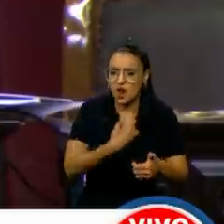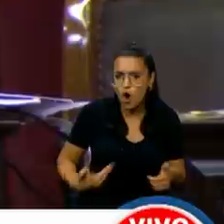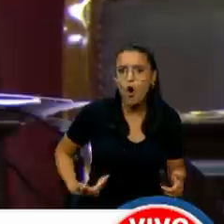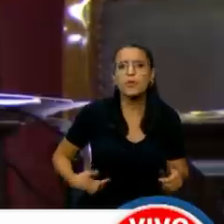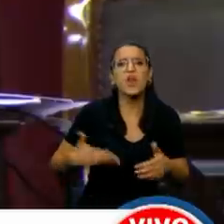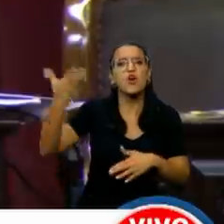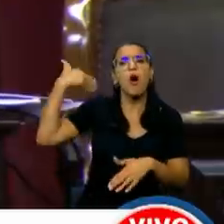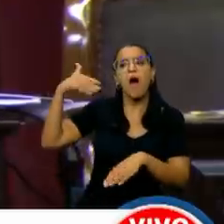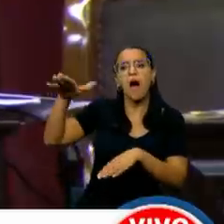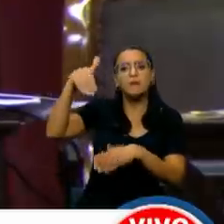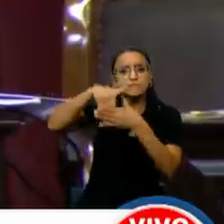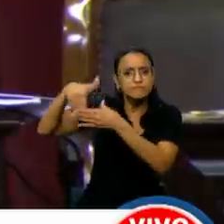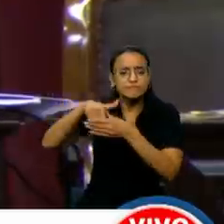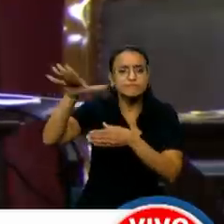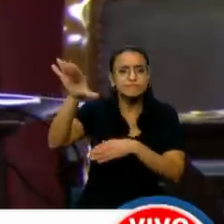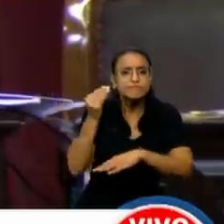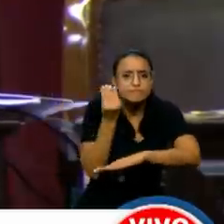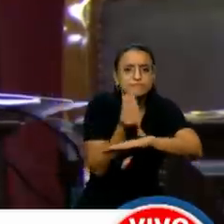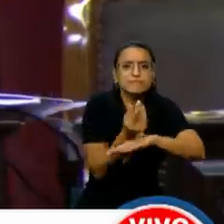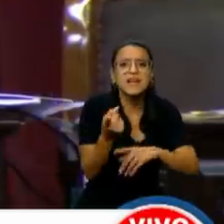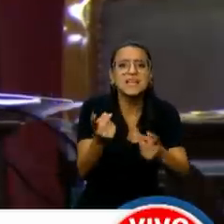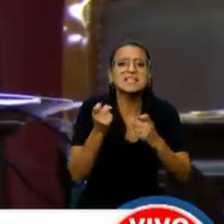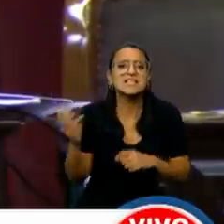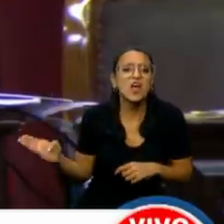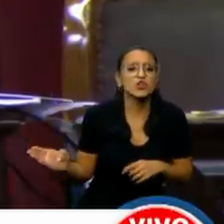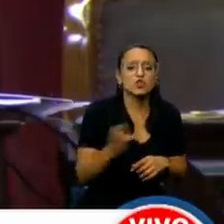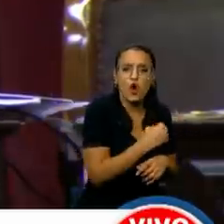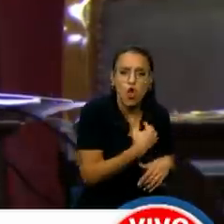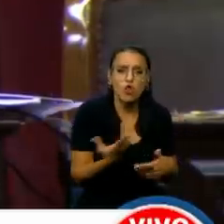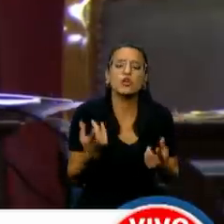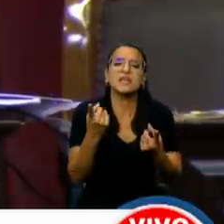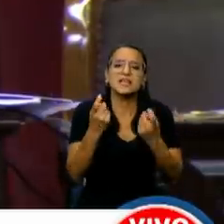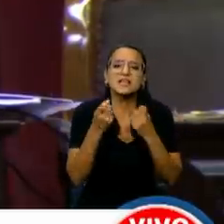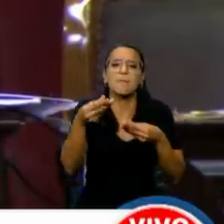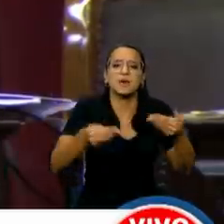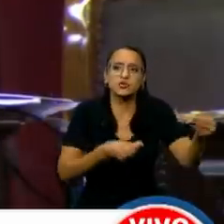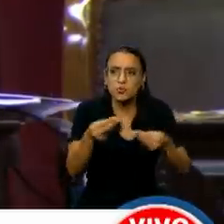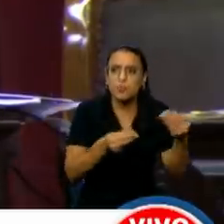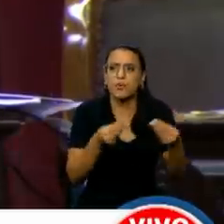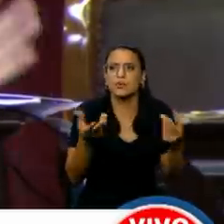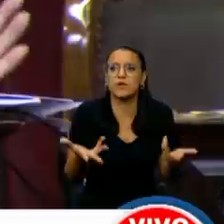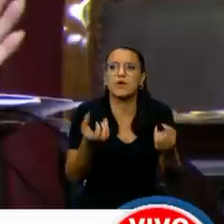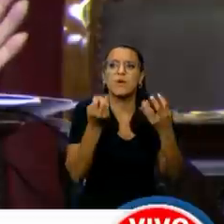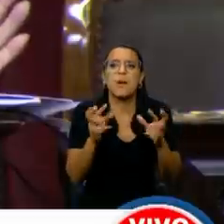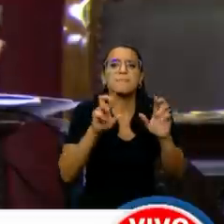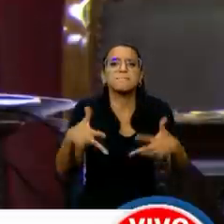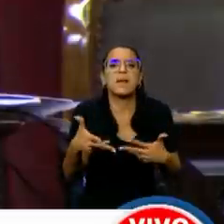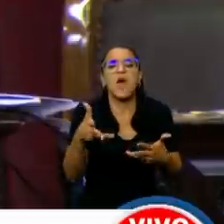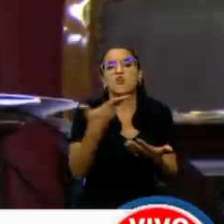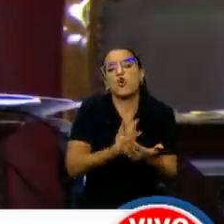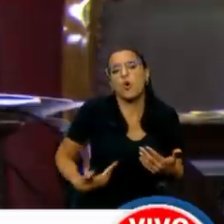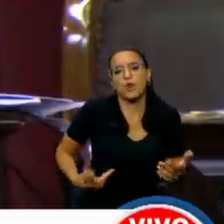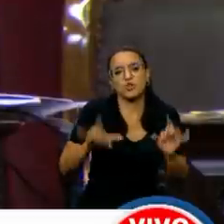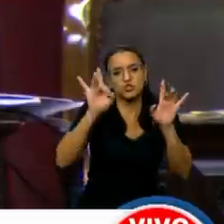fue electo que necesita de todos y que necesita esta herramienta que es el presupuesto porque es su programa de gobierno